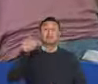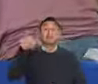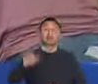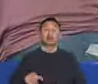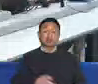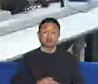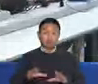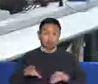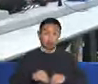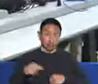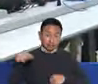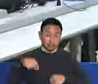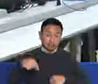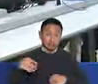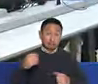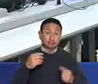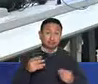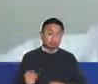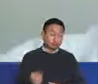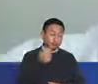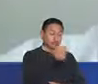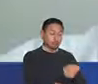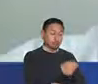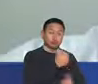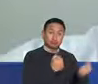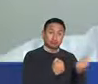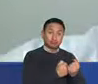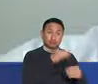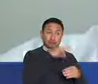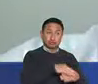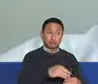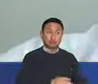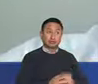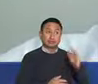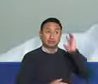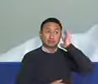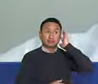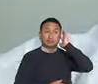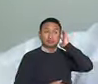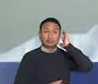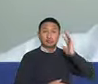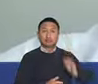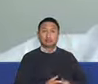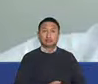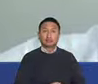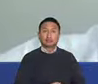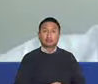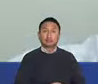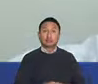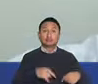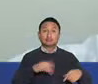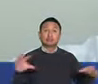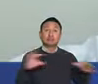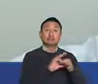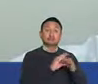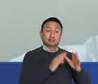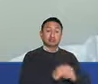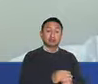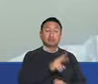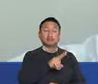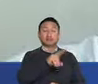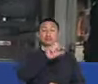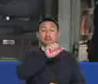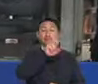aceptada, será quien reciba los votos del fallecido. Logramos inscribir a una valiente compañera revolucionaria, Verónica Isabel